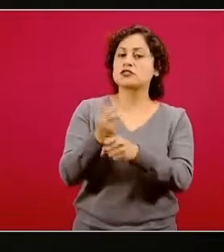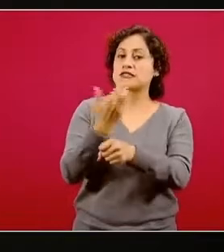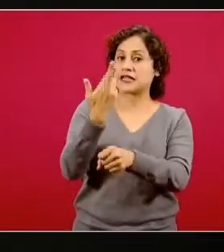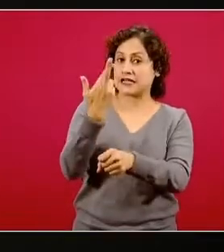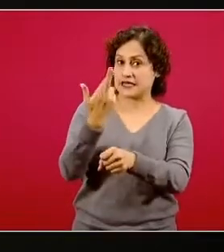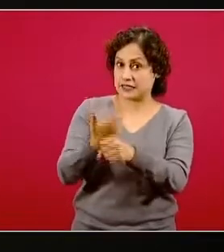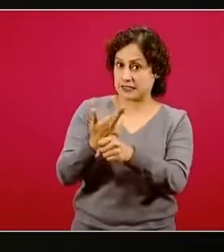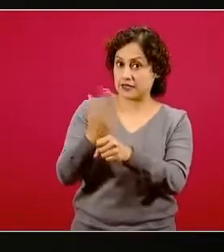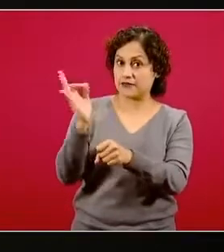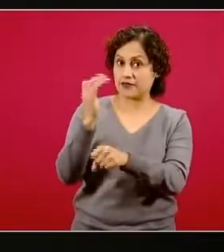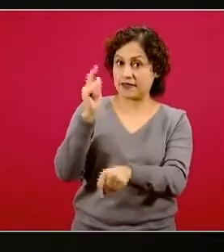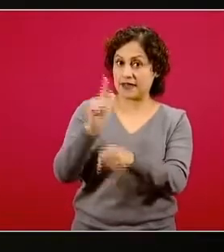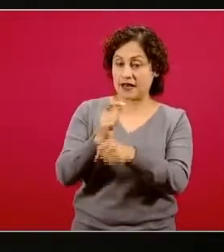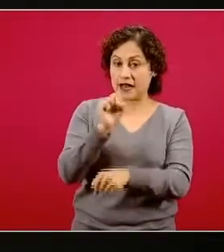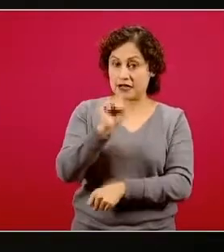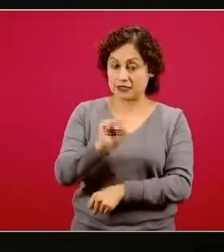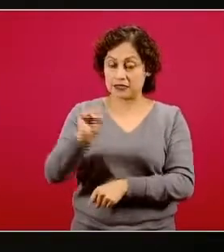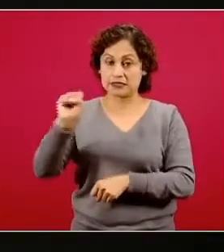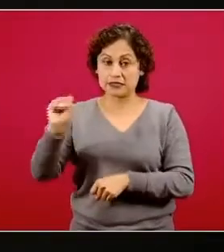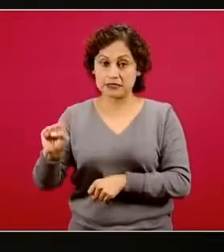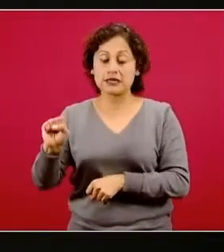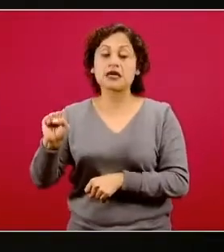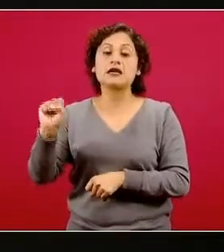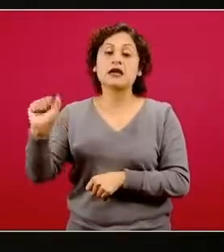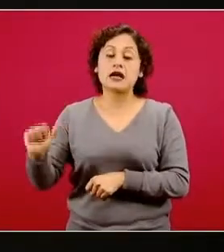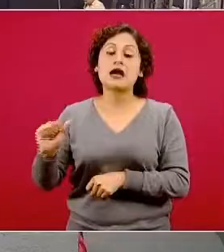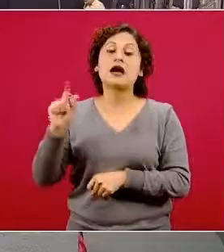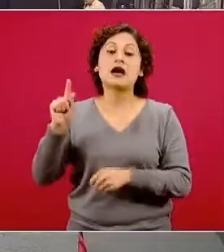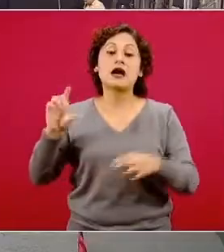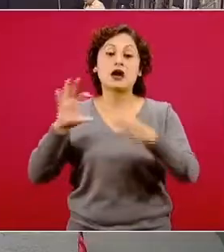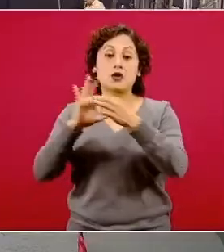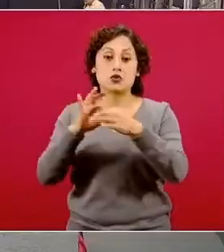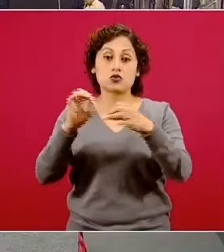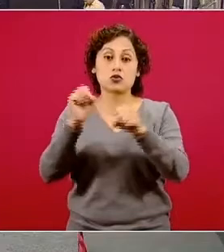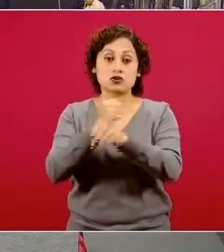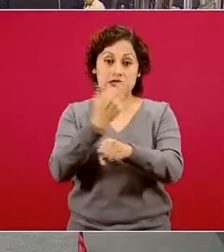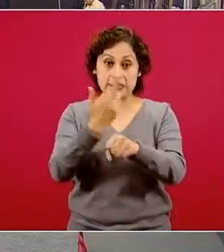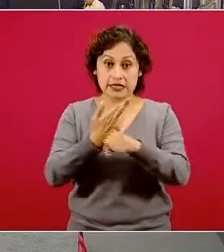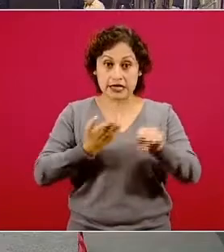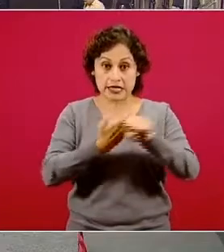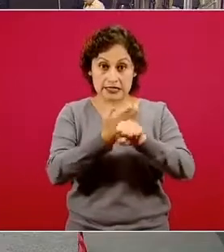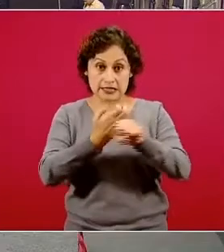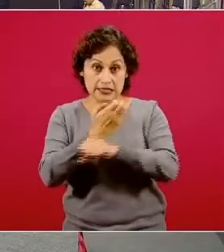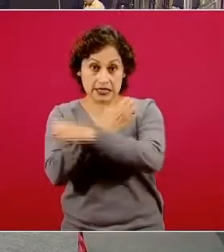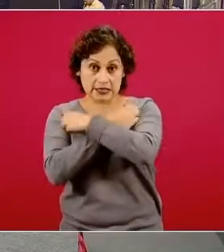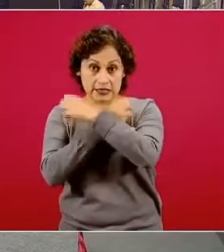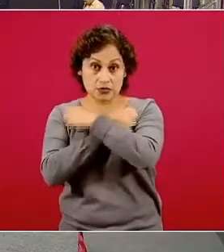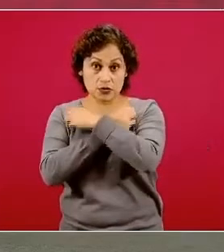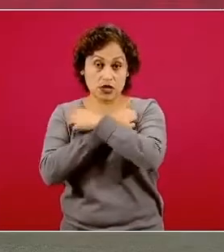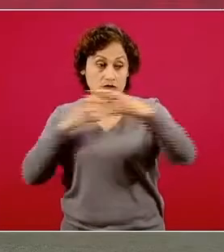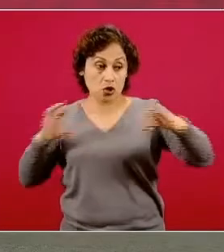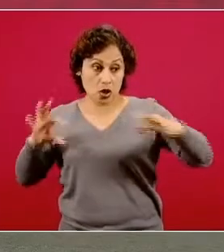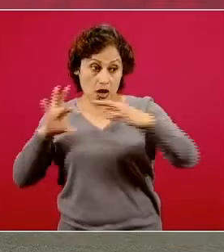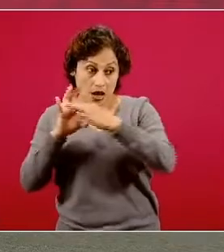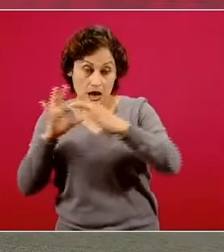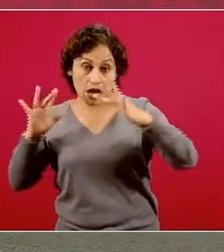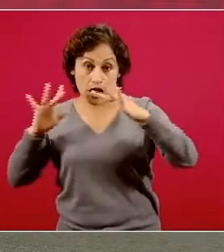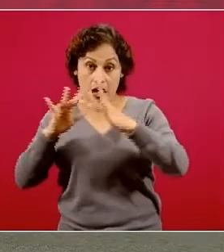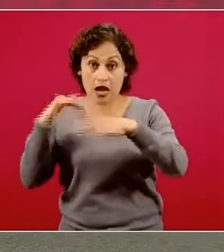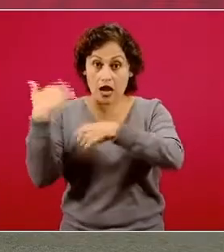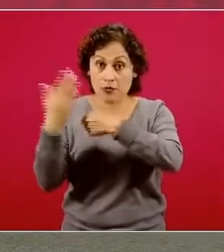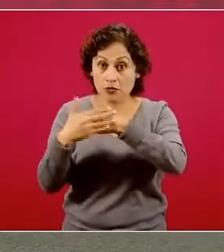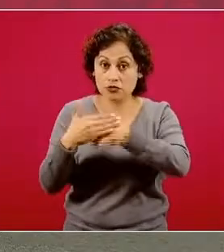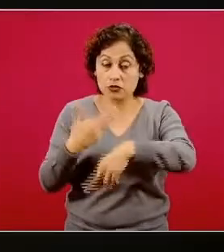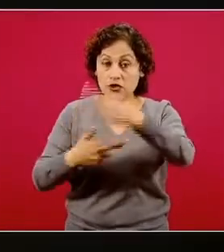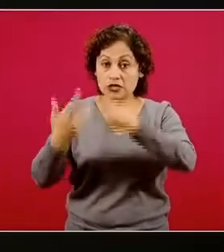para generar algún tipo de plan de regreso a clases, si están asesorando o llevando algún proceso. Y